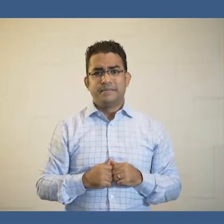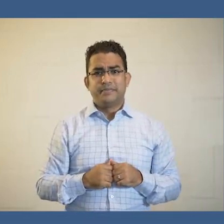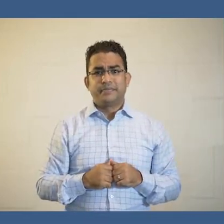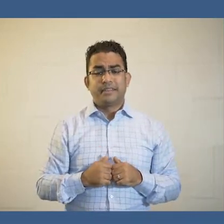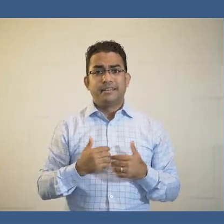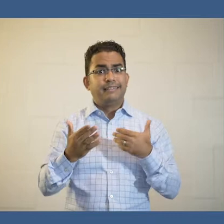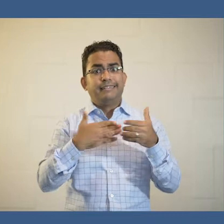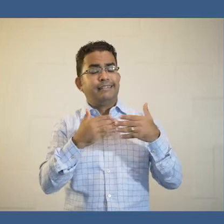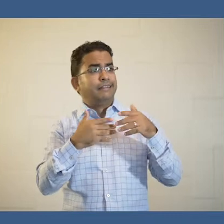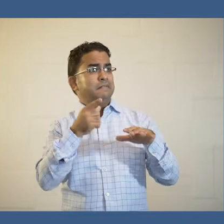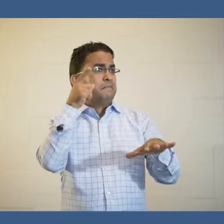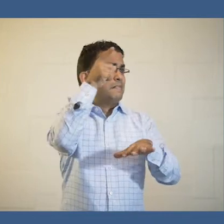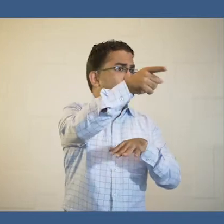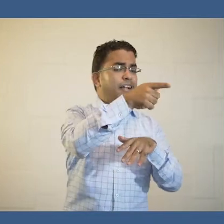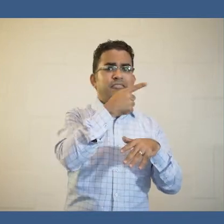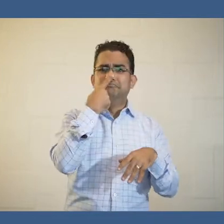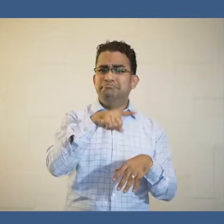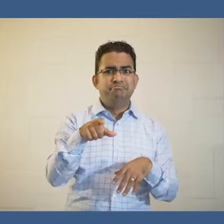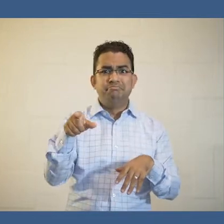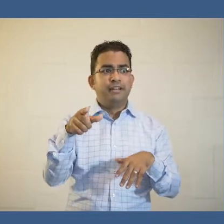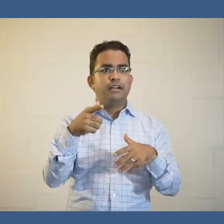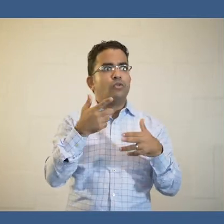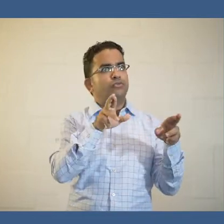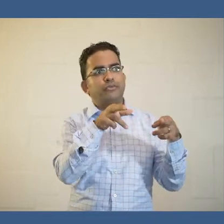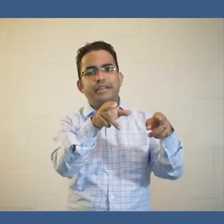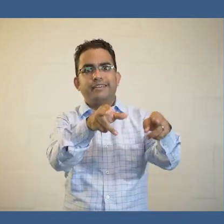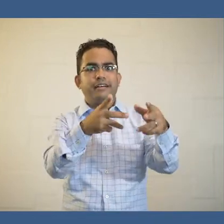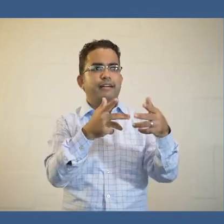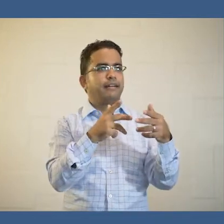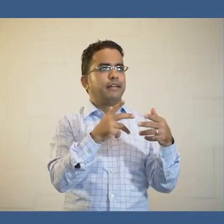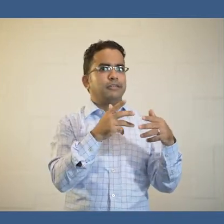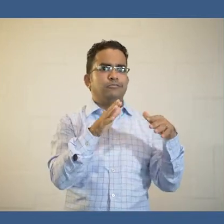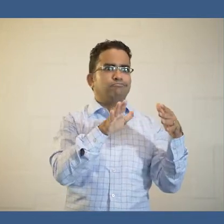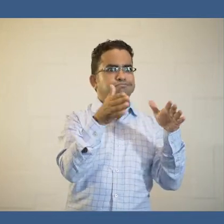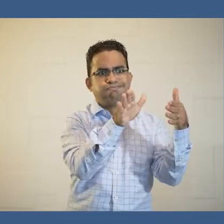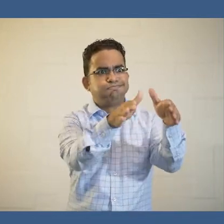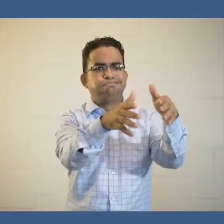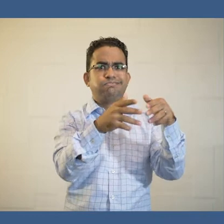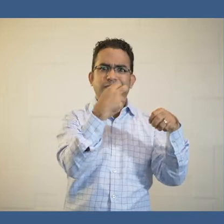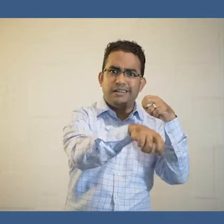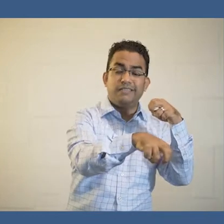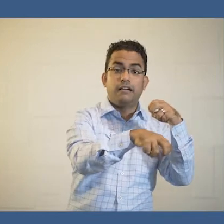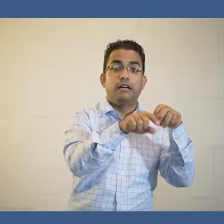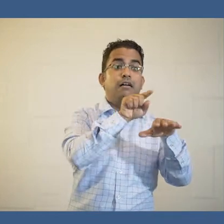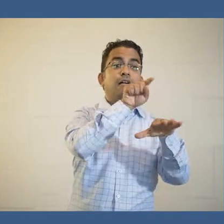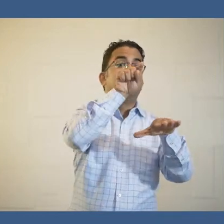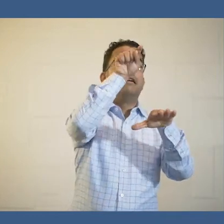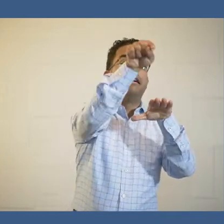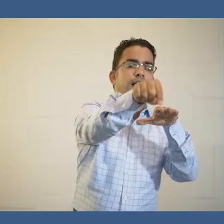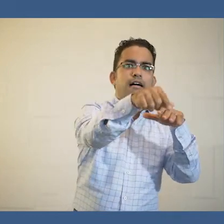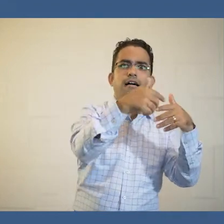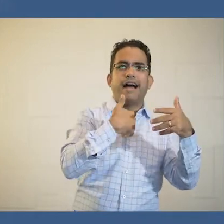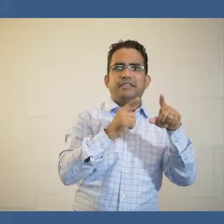conduce a Sabana Mina. Hay ríos que lloran y luchan por sobrevivir. Y al fondo,